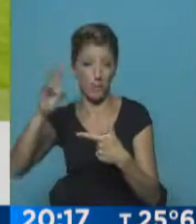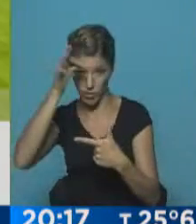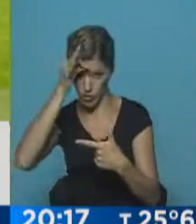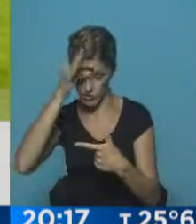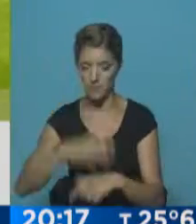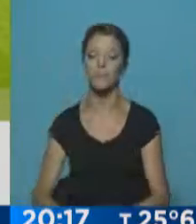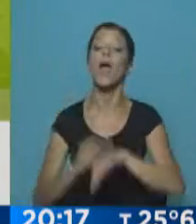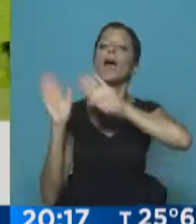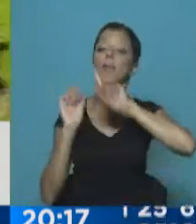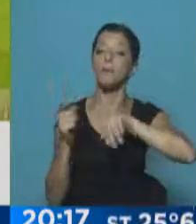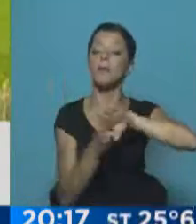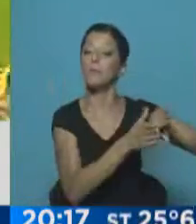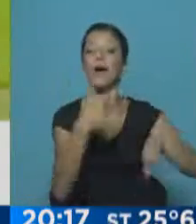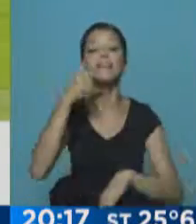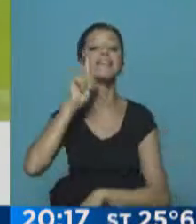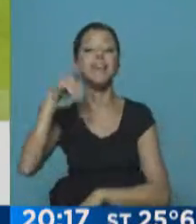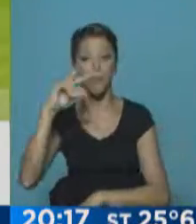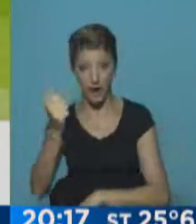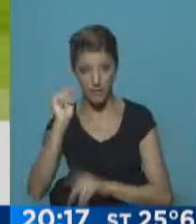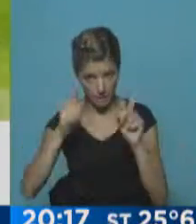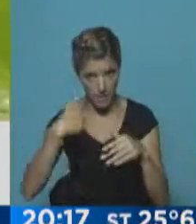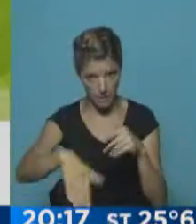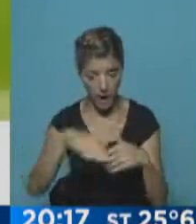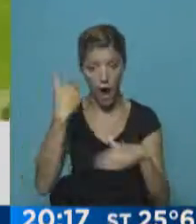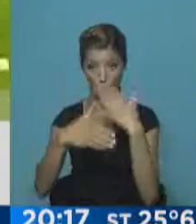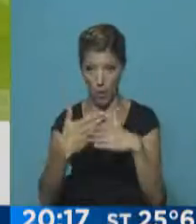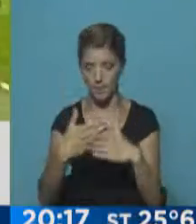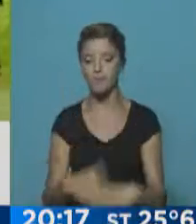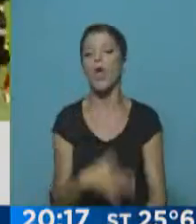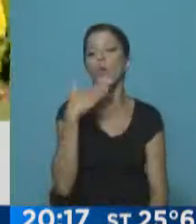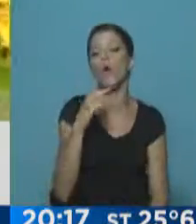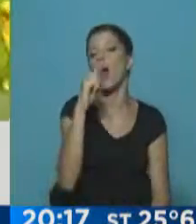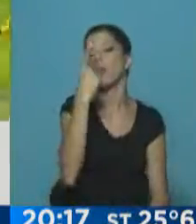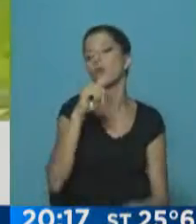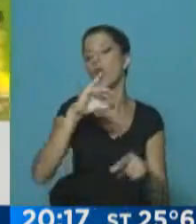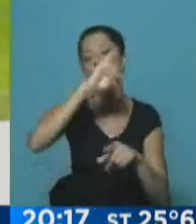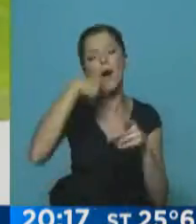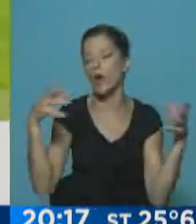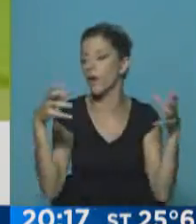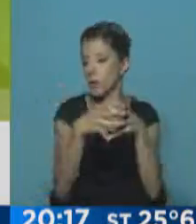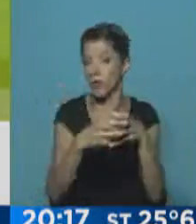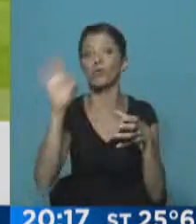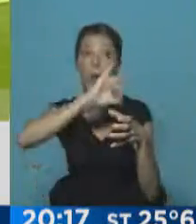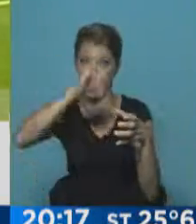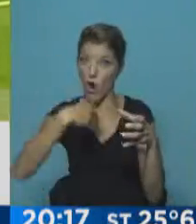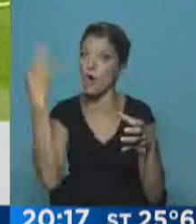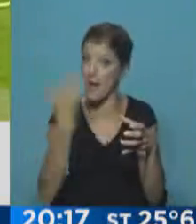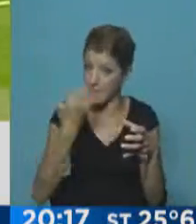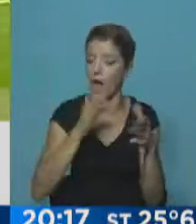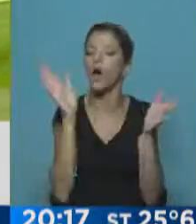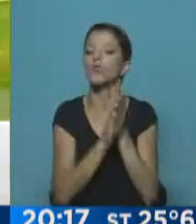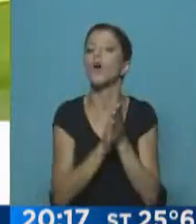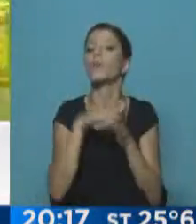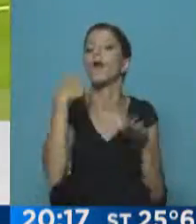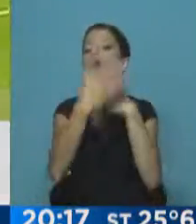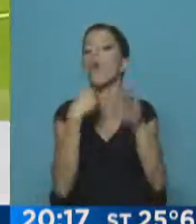fue expulsado ante River. Boca, sin dudas, tiene uno de los mejores planteles del país, si no el mejor en cuanto a nombres. Ahora,